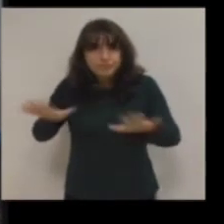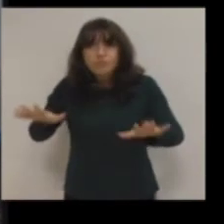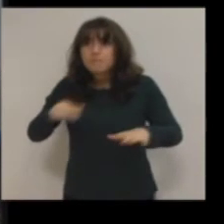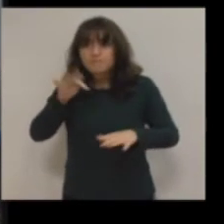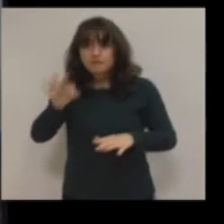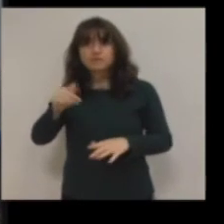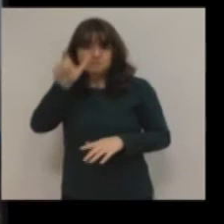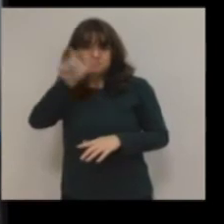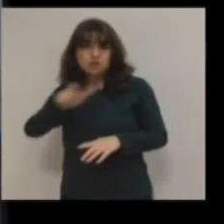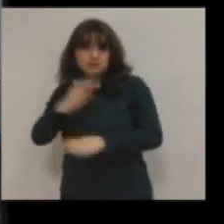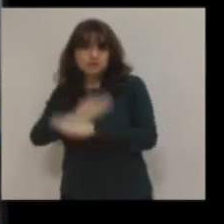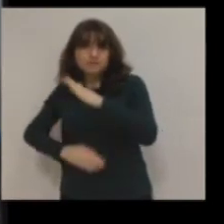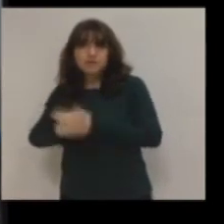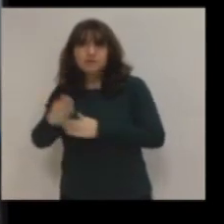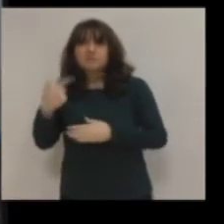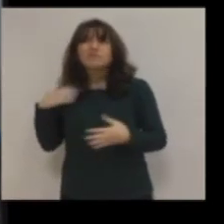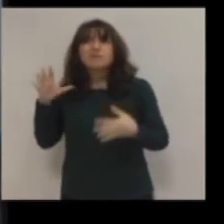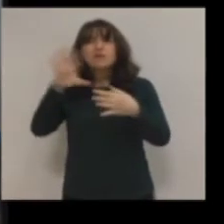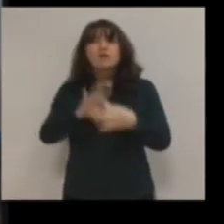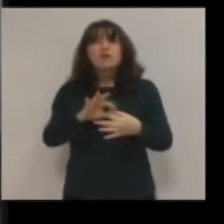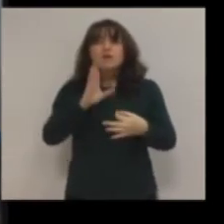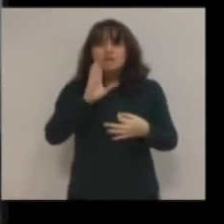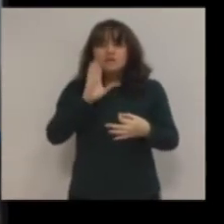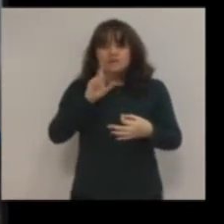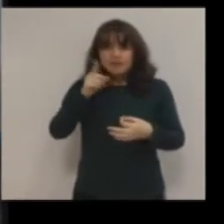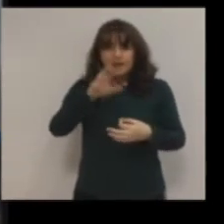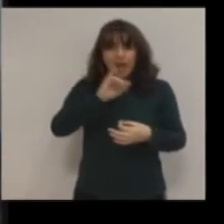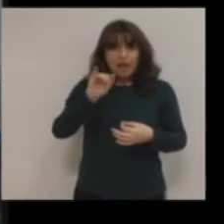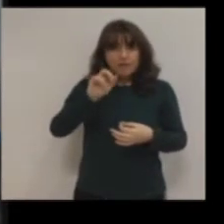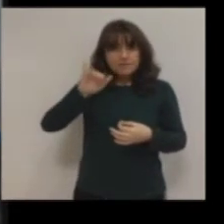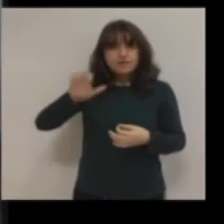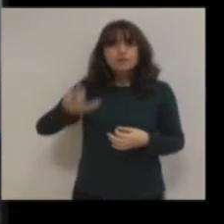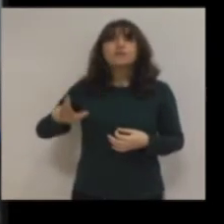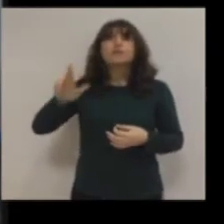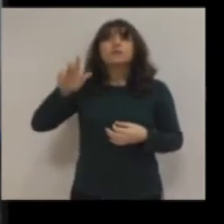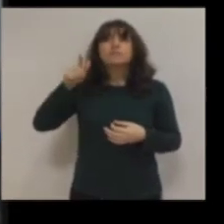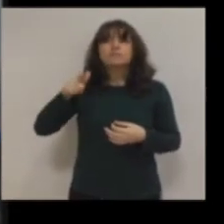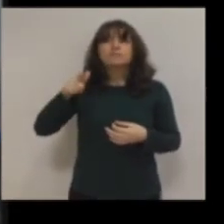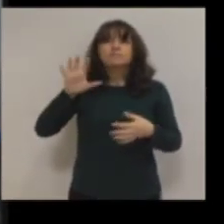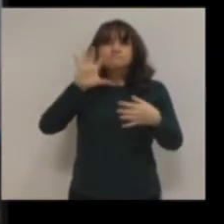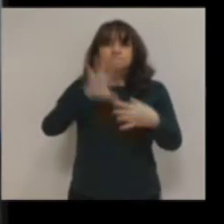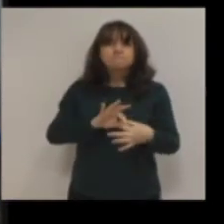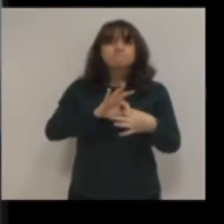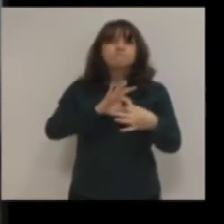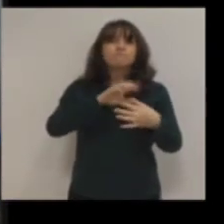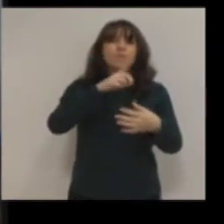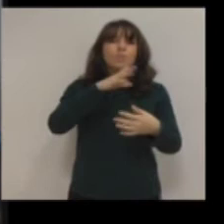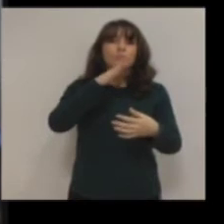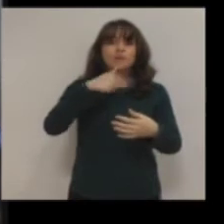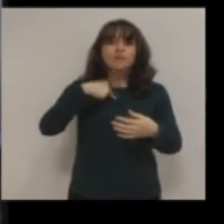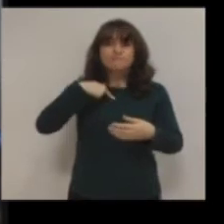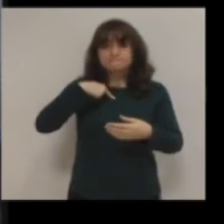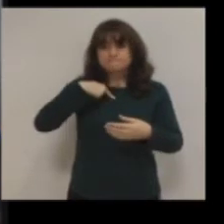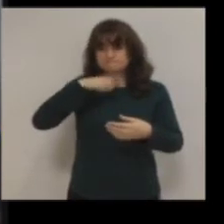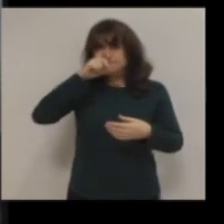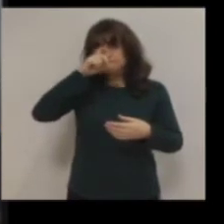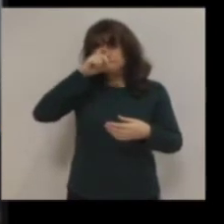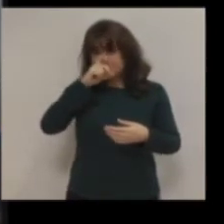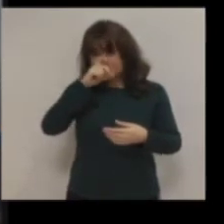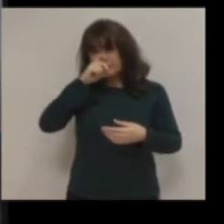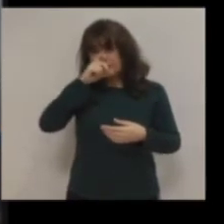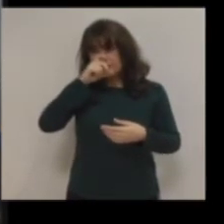discapacidad. Esto viene a cuento por lo que tú has comentado, Javier, porque creo recordar, y creo que todavía no se ha cambiado y se